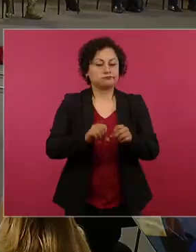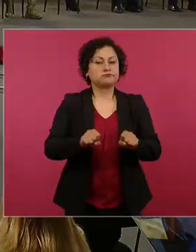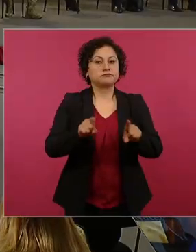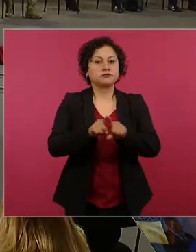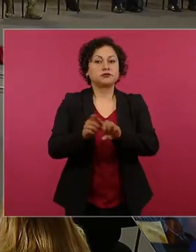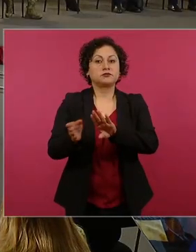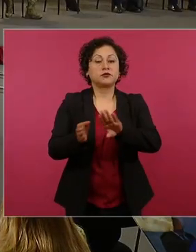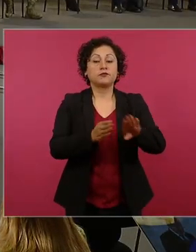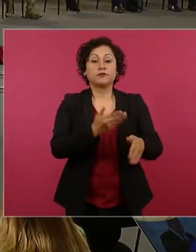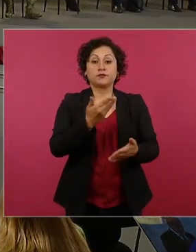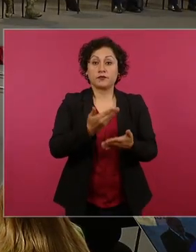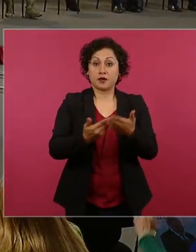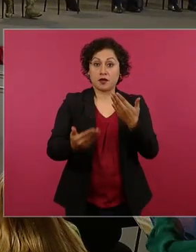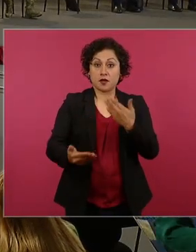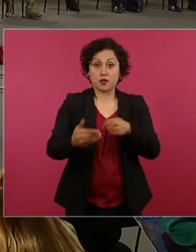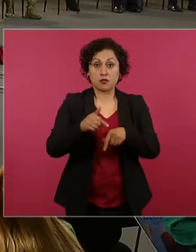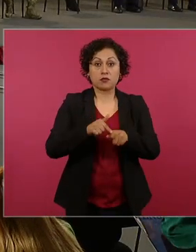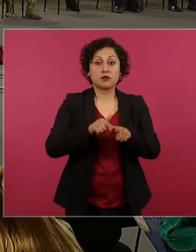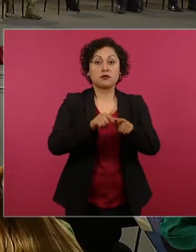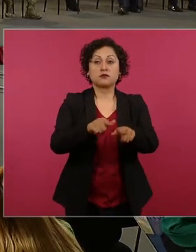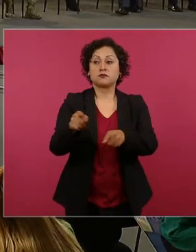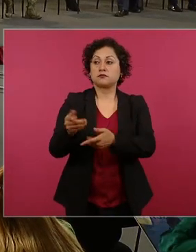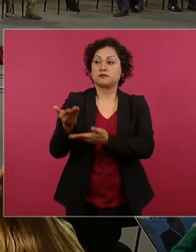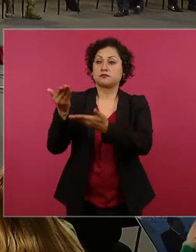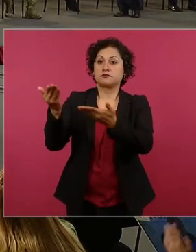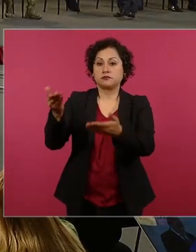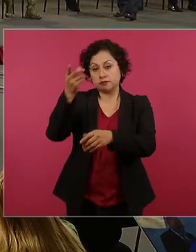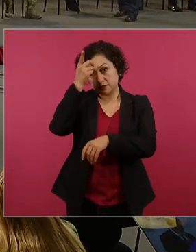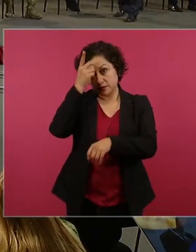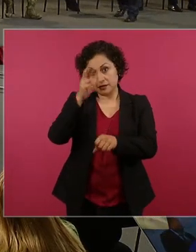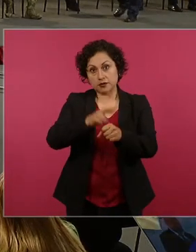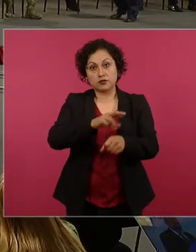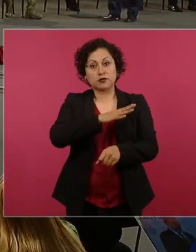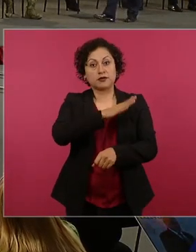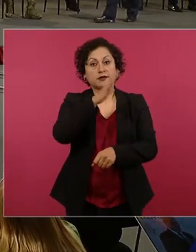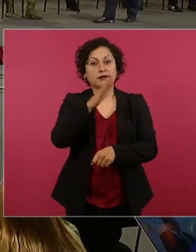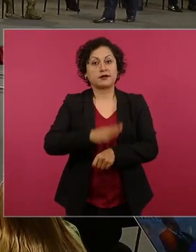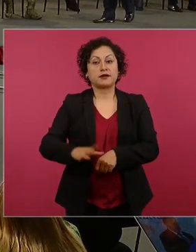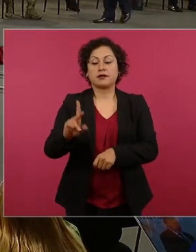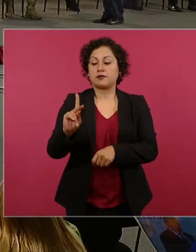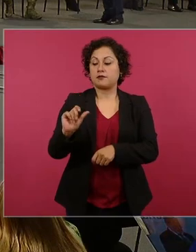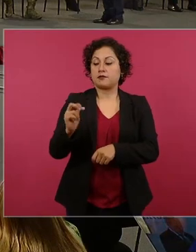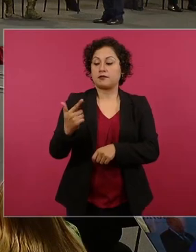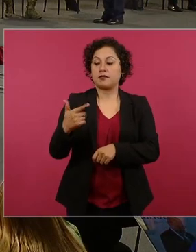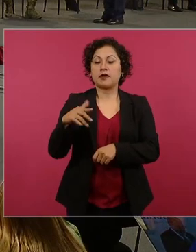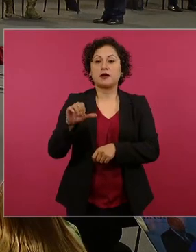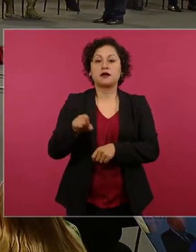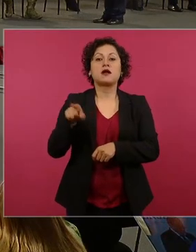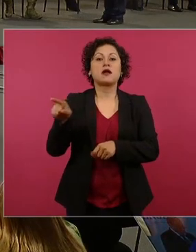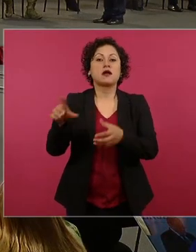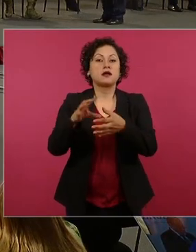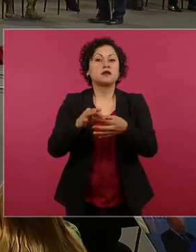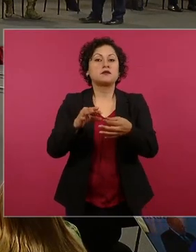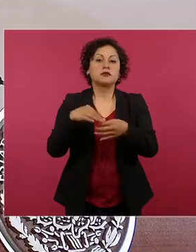al contralmirante José Ramón Rivera Parga, actual director general, quien explicará el programa de inversión para el año 2024, sin